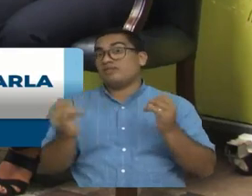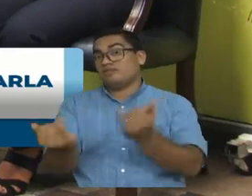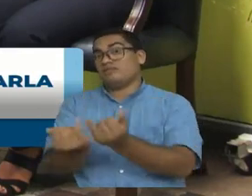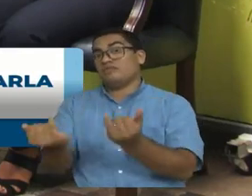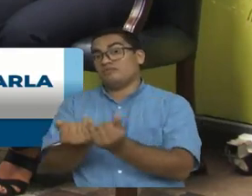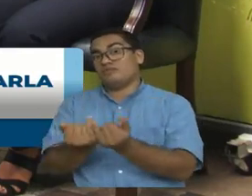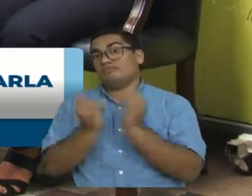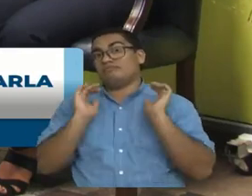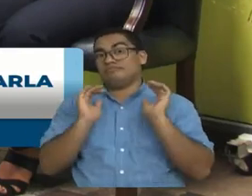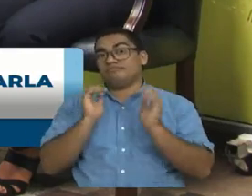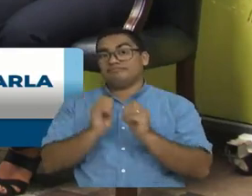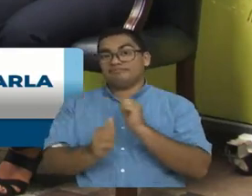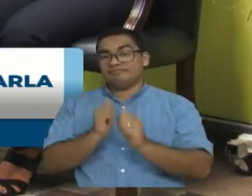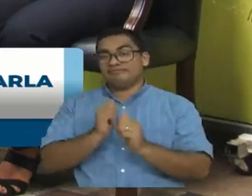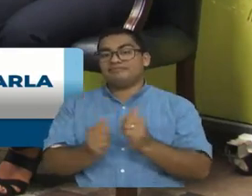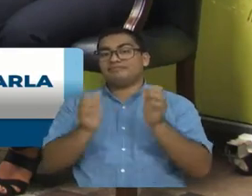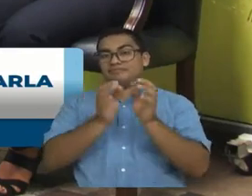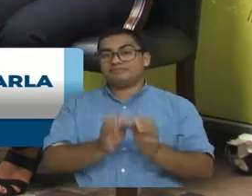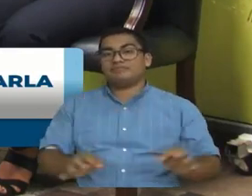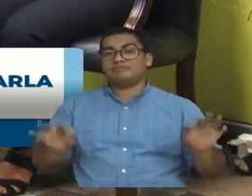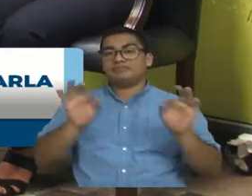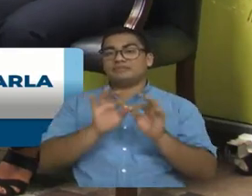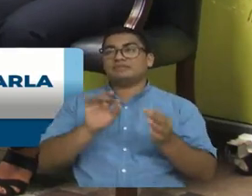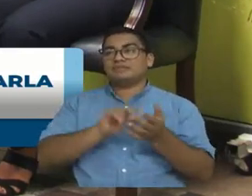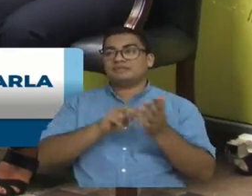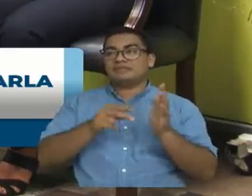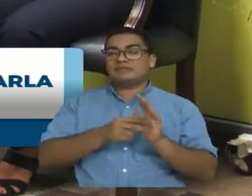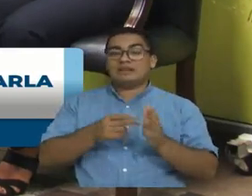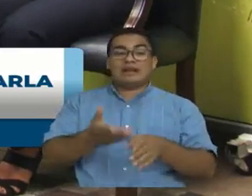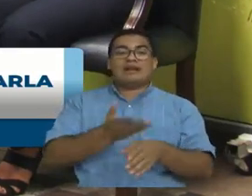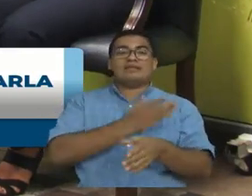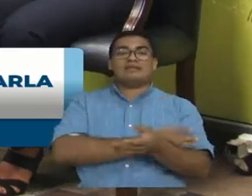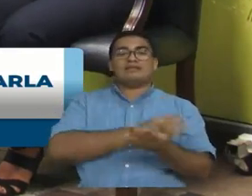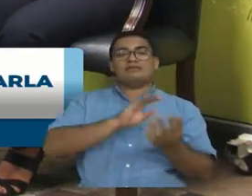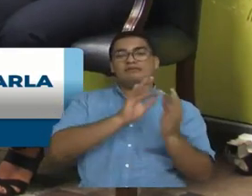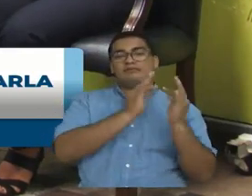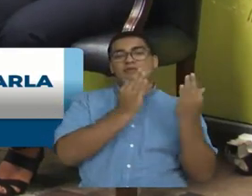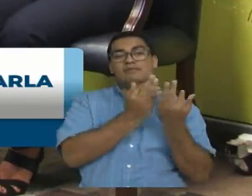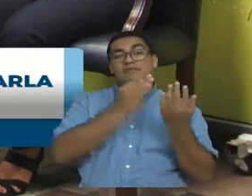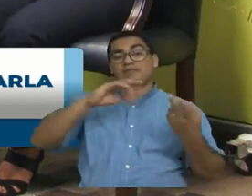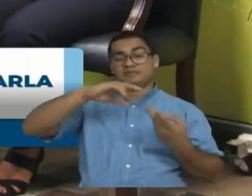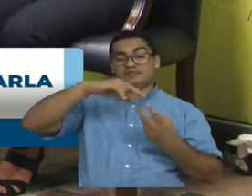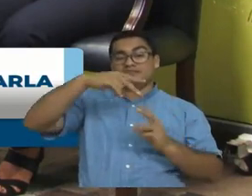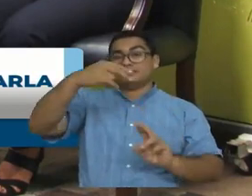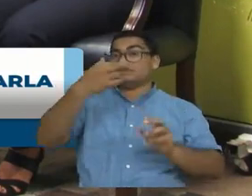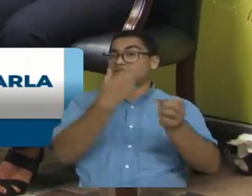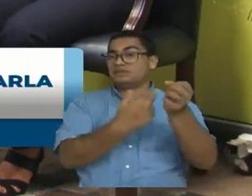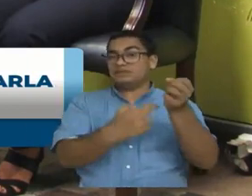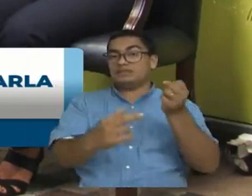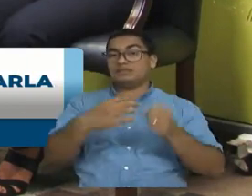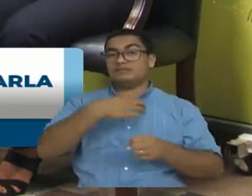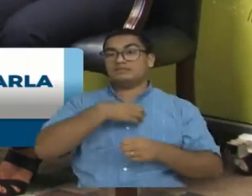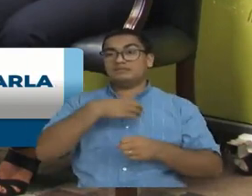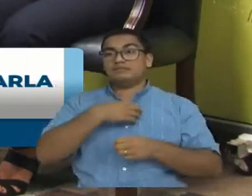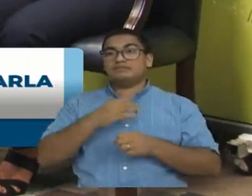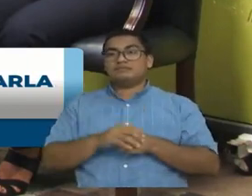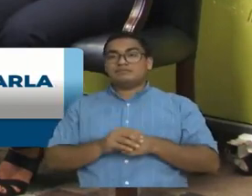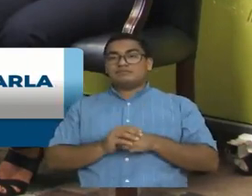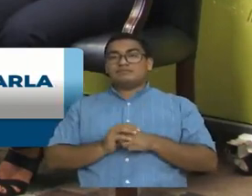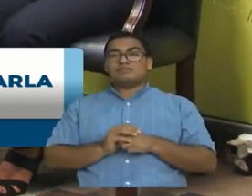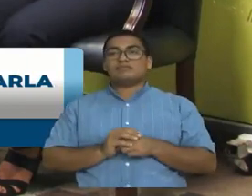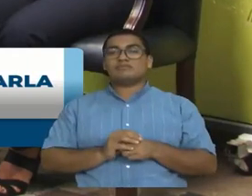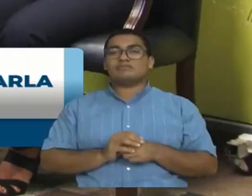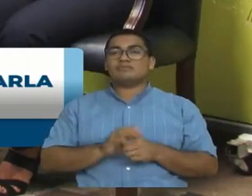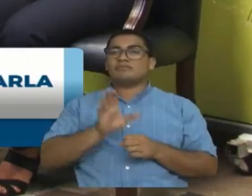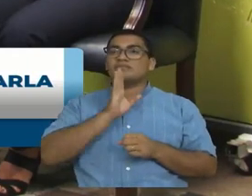dislexia. Entonces, un factor importante a considerar son los antecedentes familiares. Oh, ya. Ahora, cuando hablamos